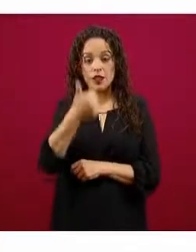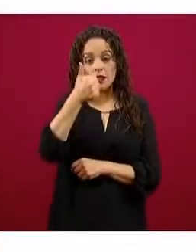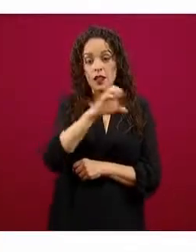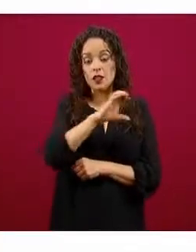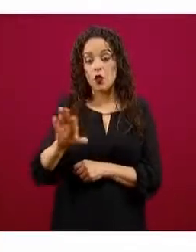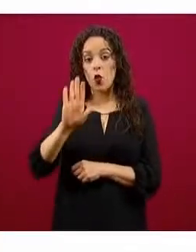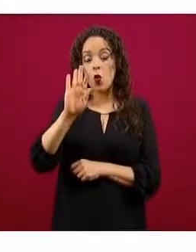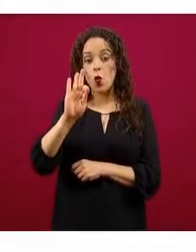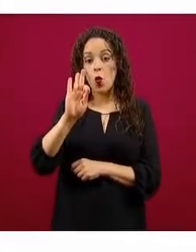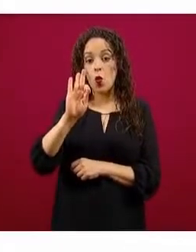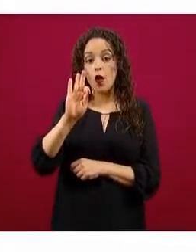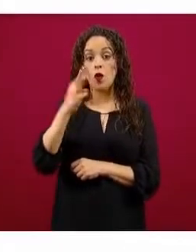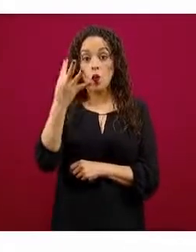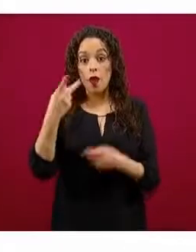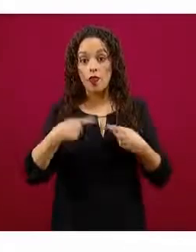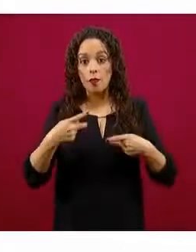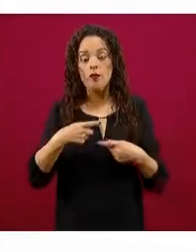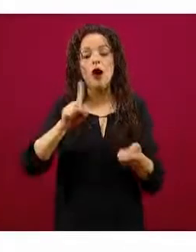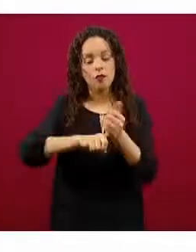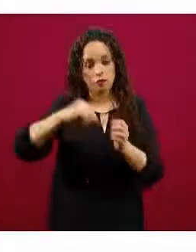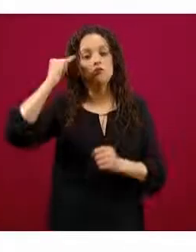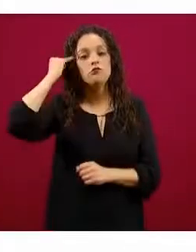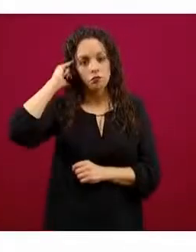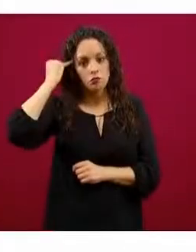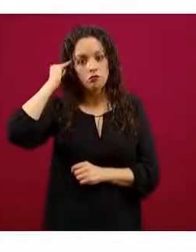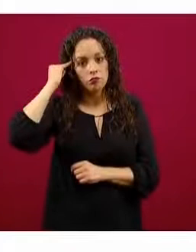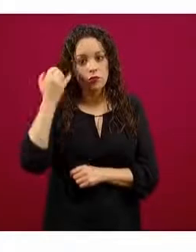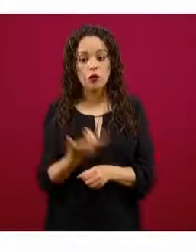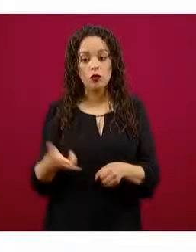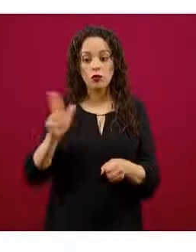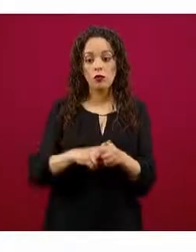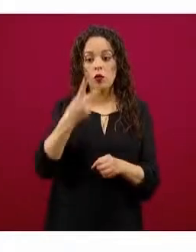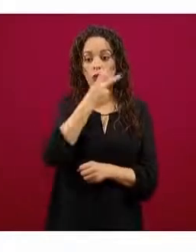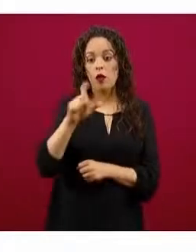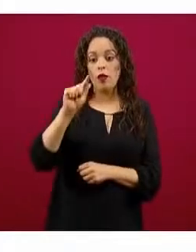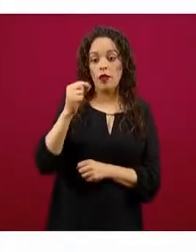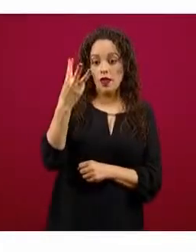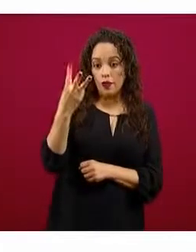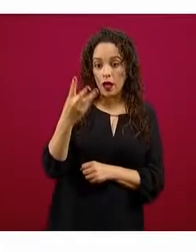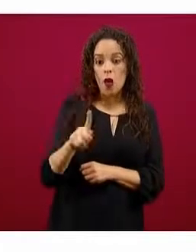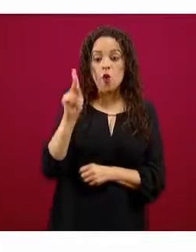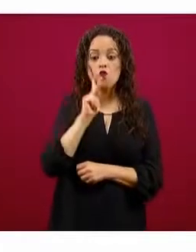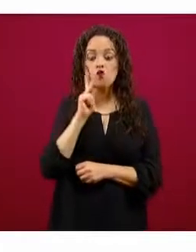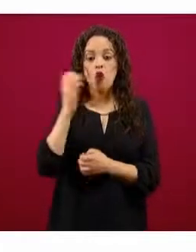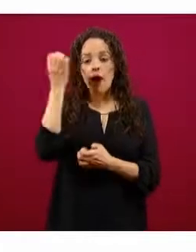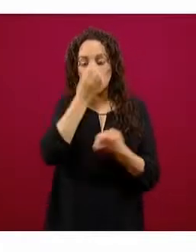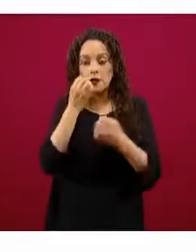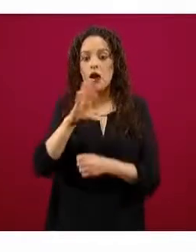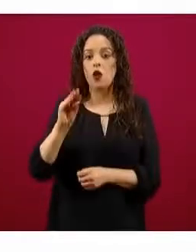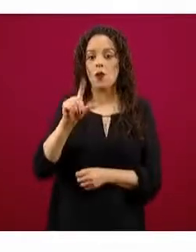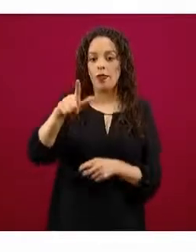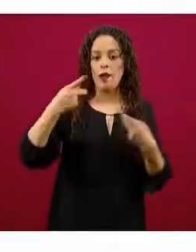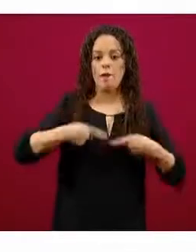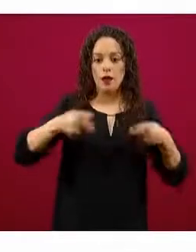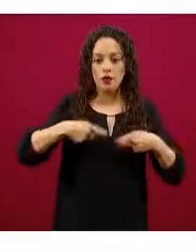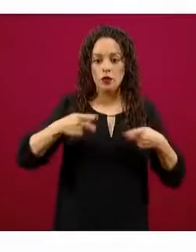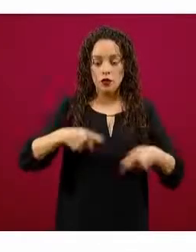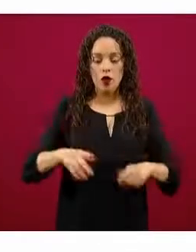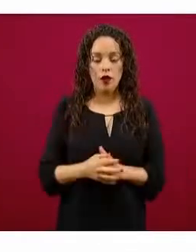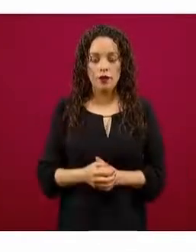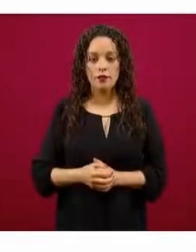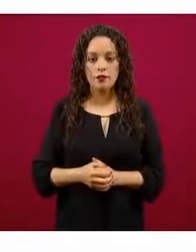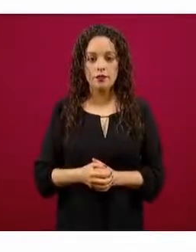644 fueron indígenas. Hospitalizamos a 273, le decimos la muestra a 97, de